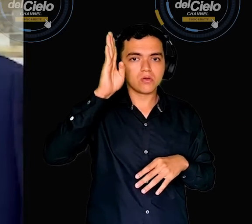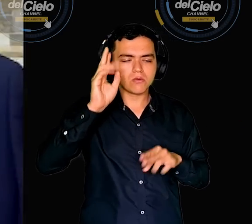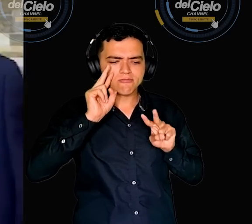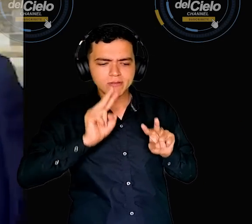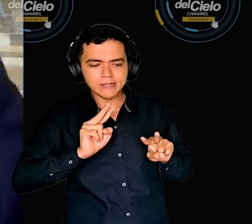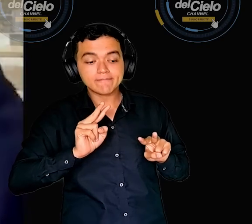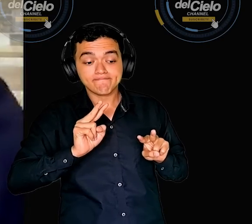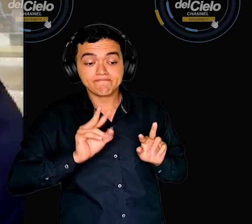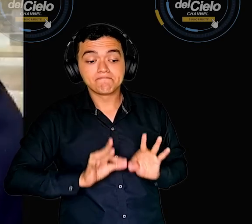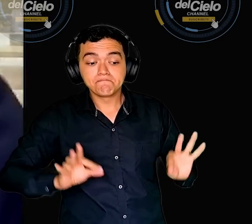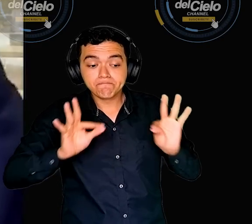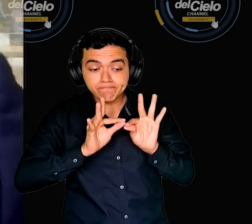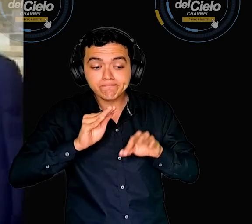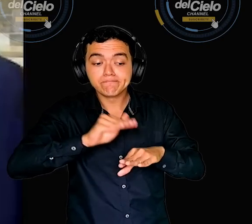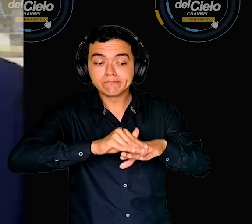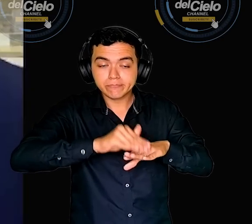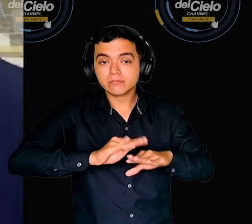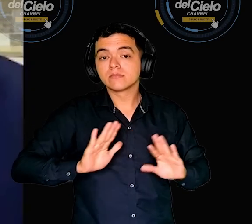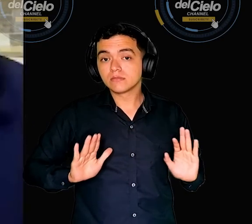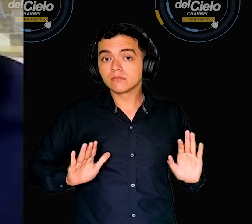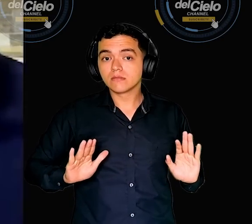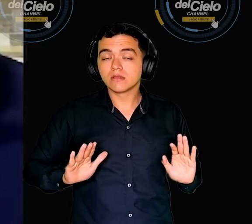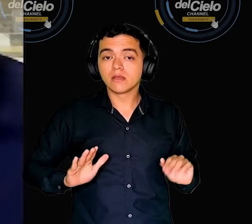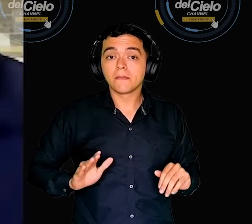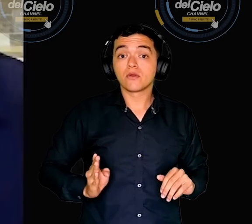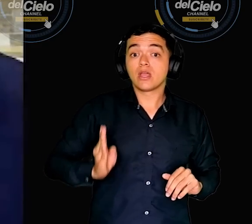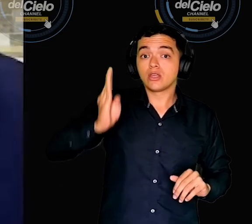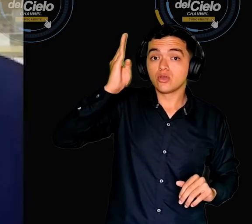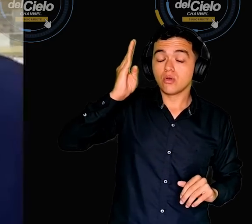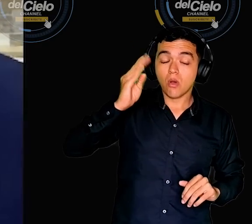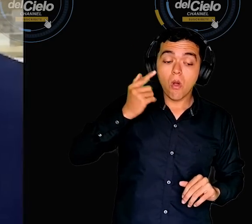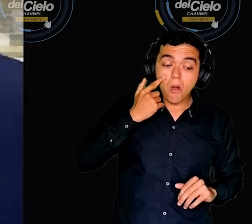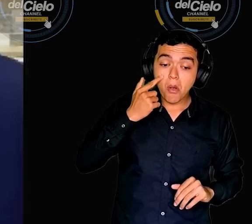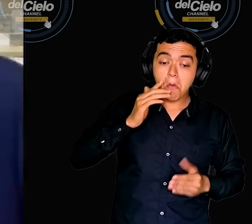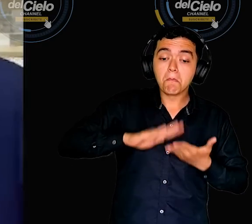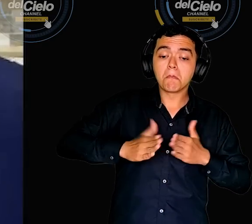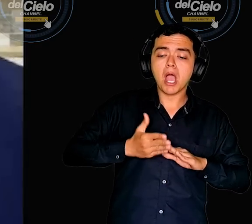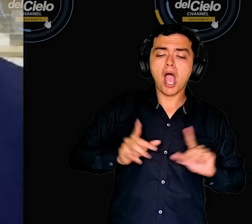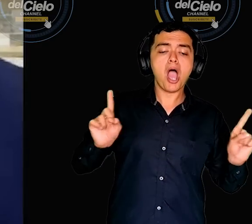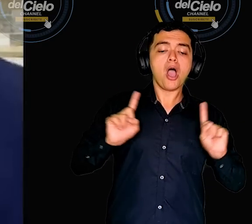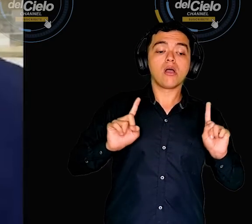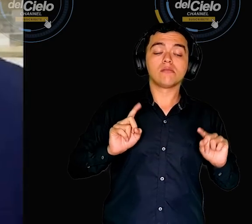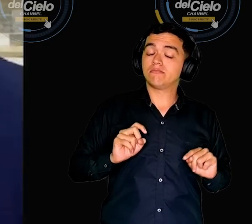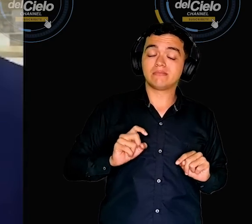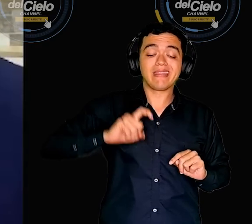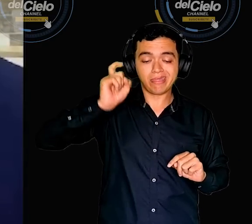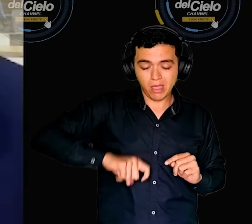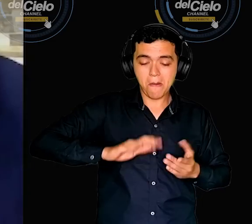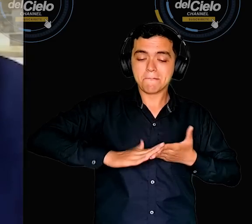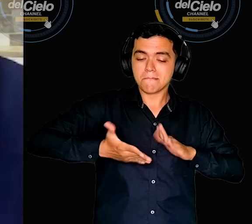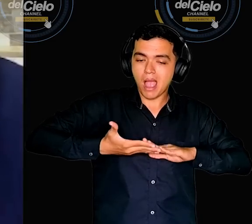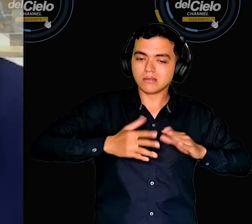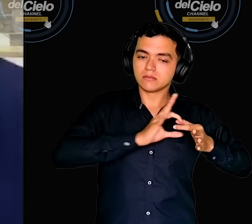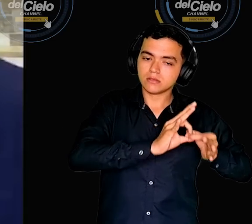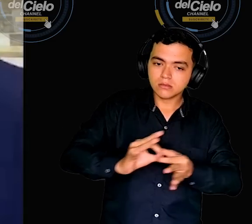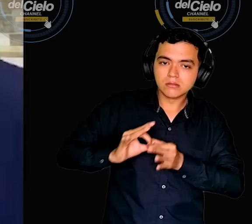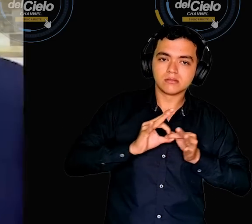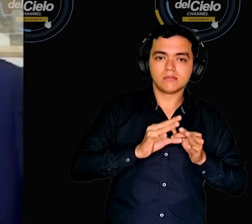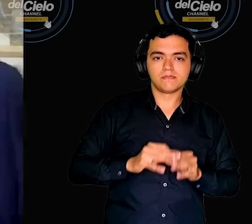hogar, la familia. Eso incluye padres, madres, hijos. Sencillamente, esta